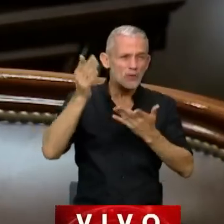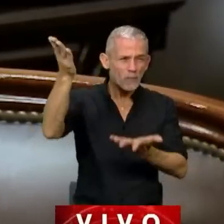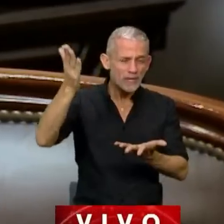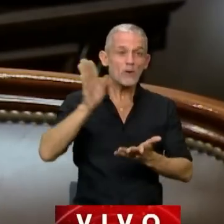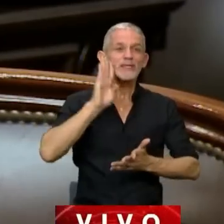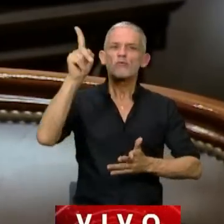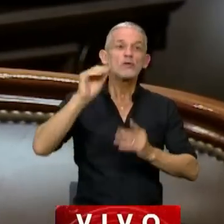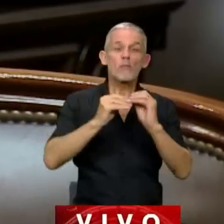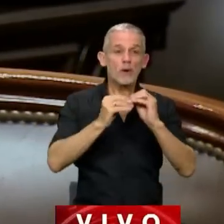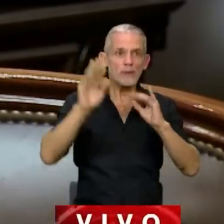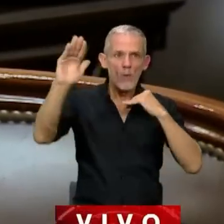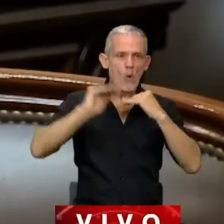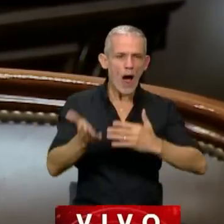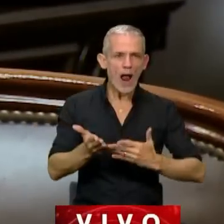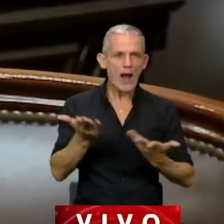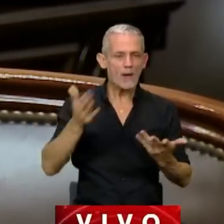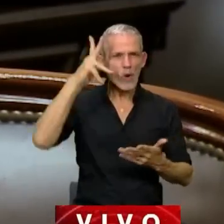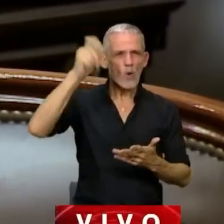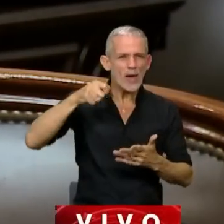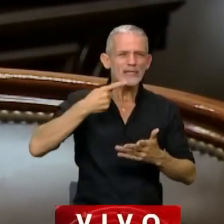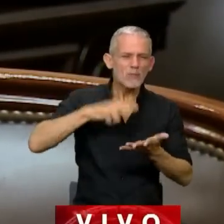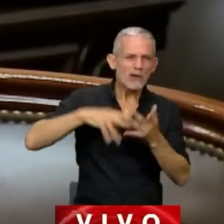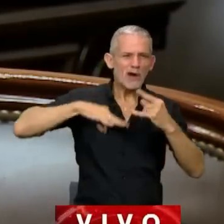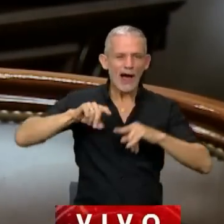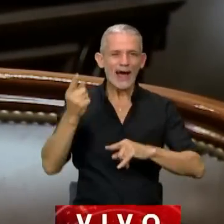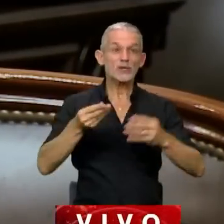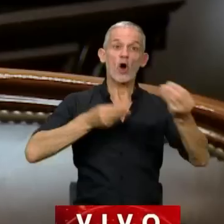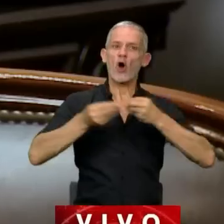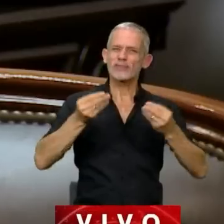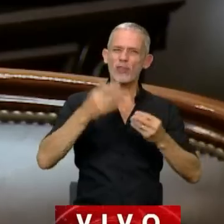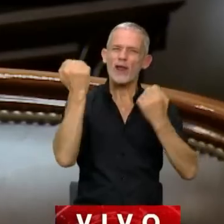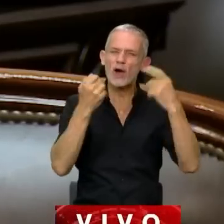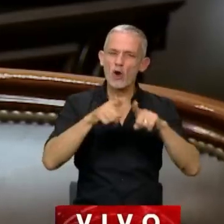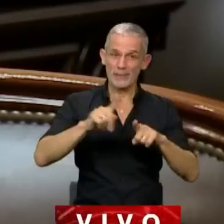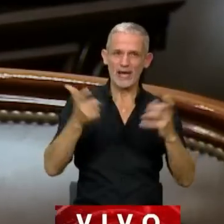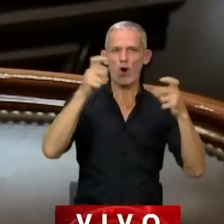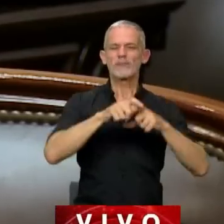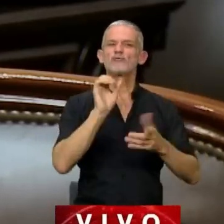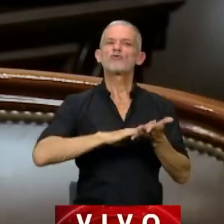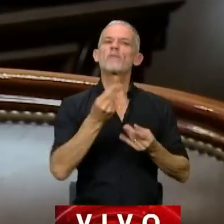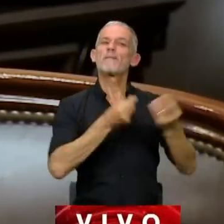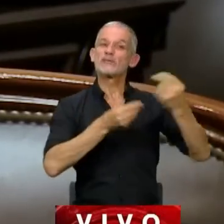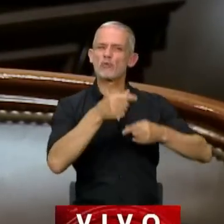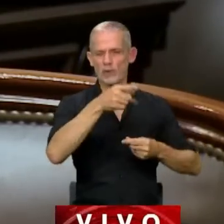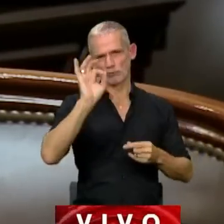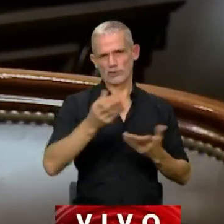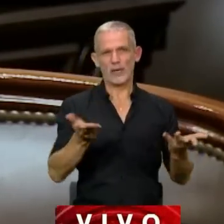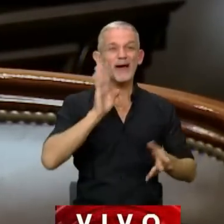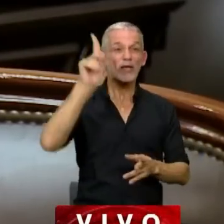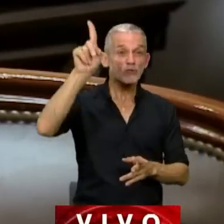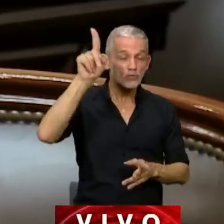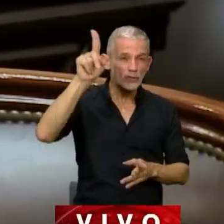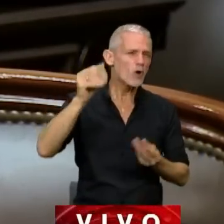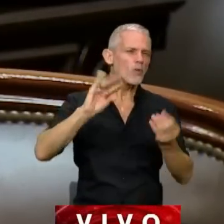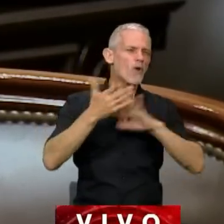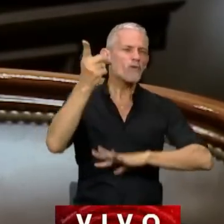que tuvo el mismo problema, pero también es bueno que sepan los contadores y los economistas de la Comisión de Presupuesto, que en los